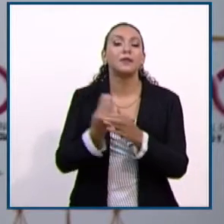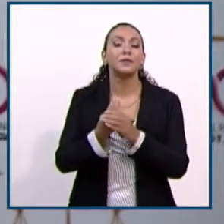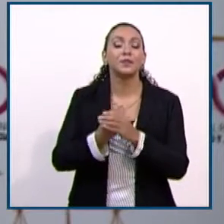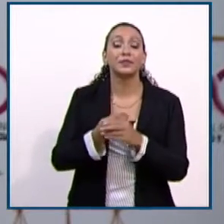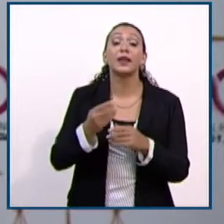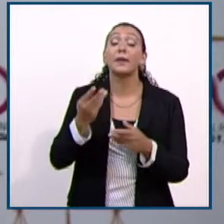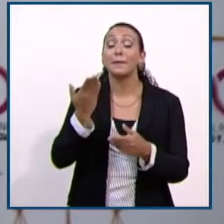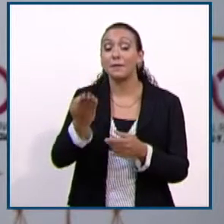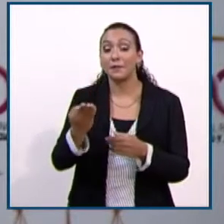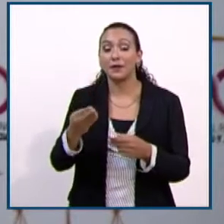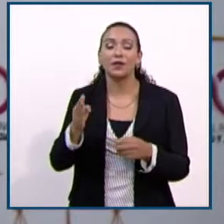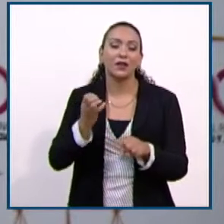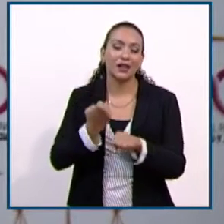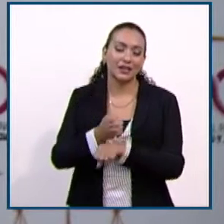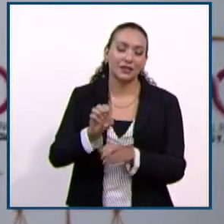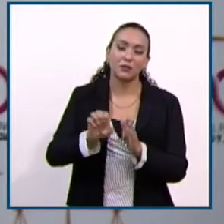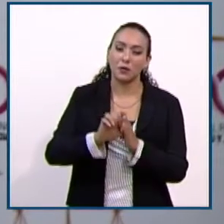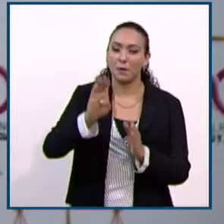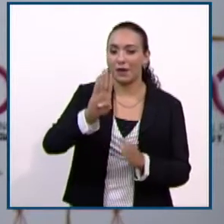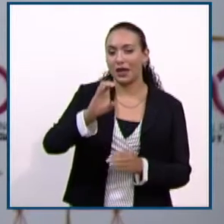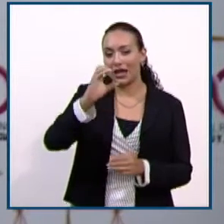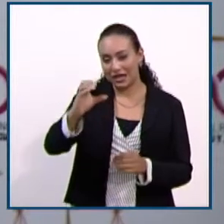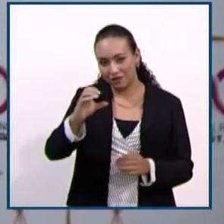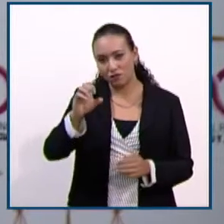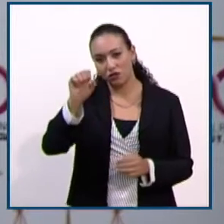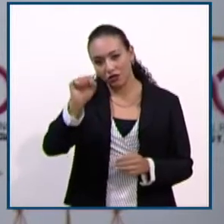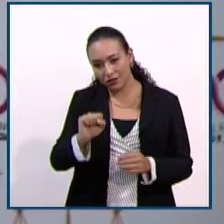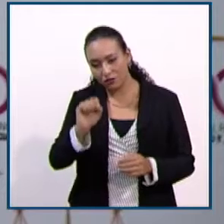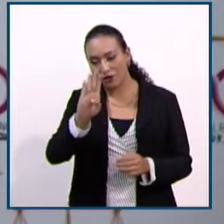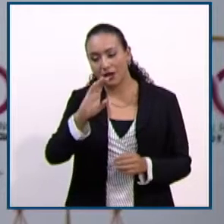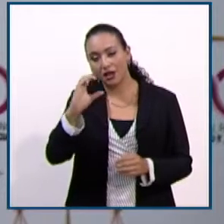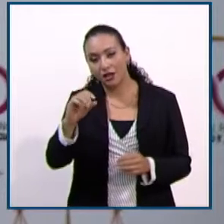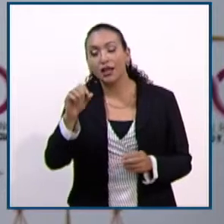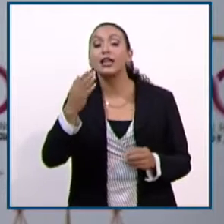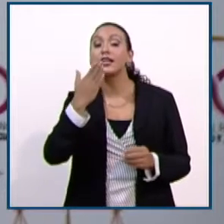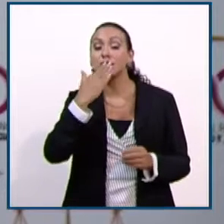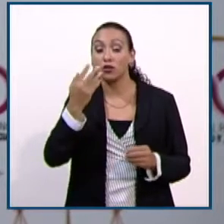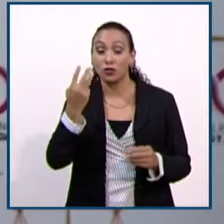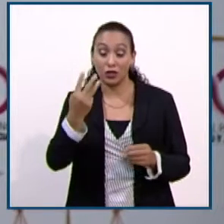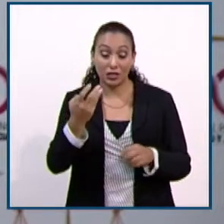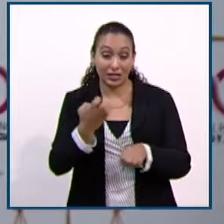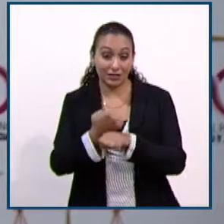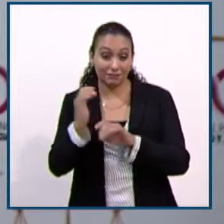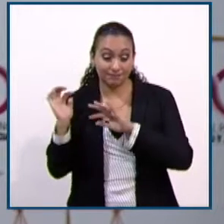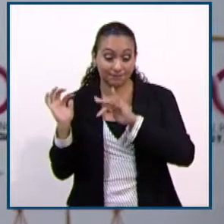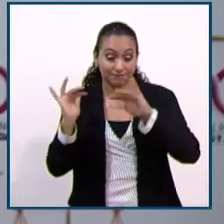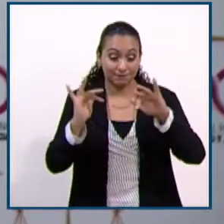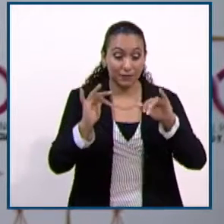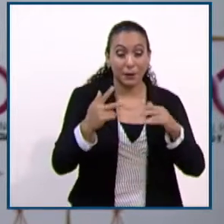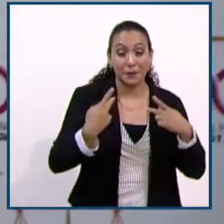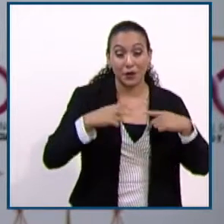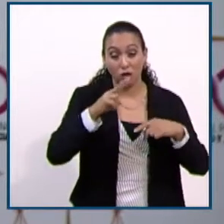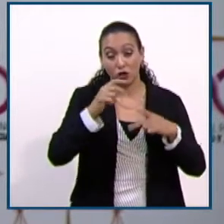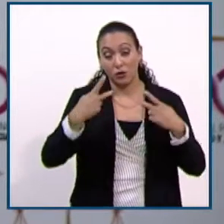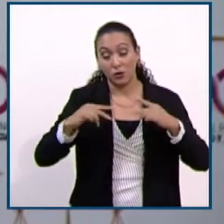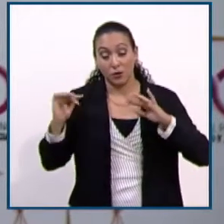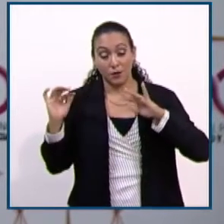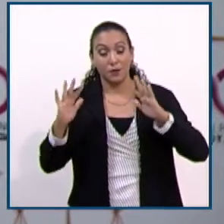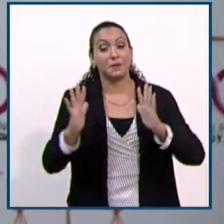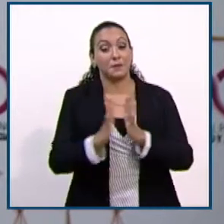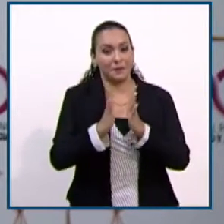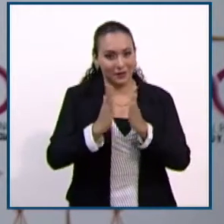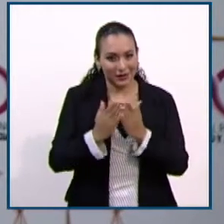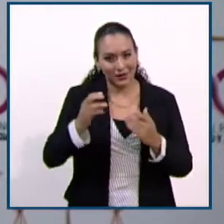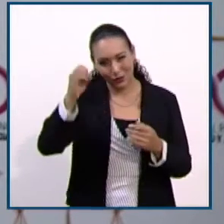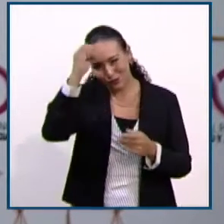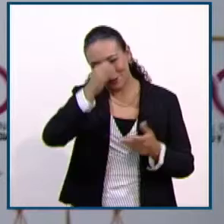Baja California Sur y Sonora. Por más de 3 horas, las cientos de personas participantes reflexionaron sobre los retos en el